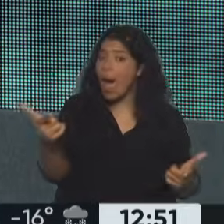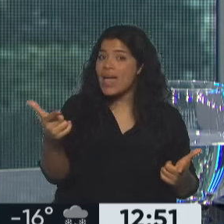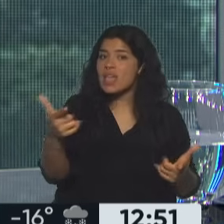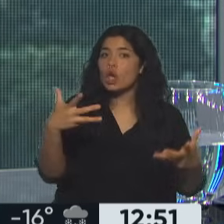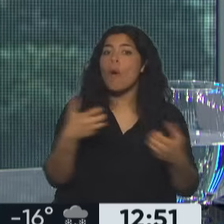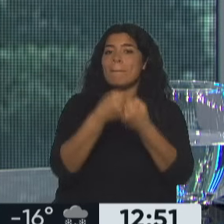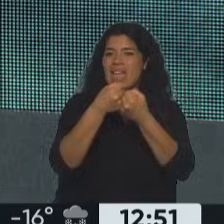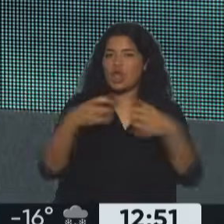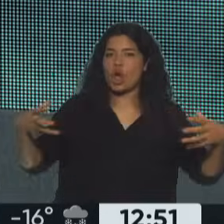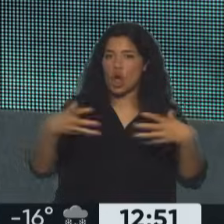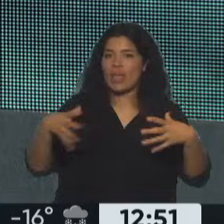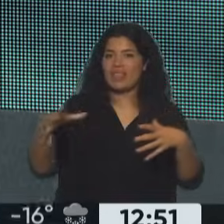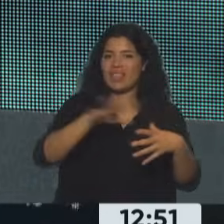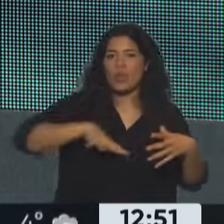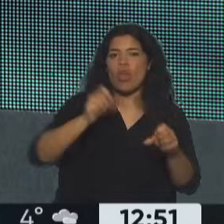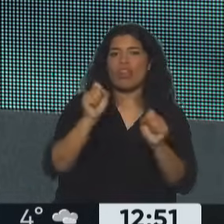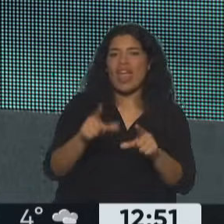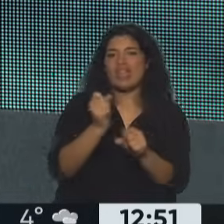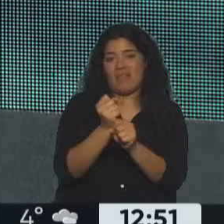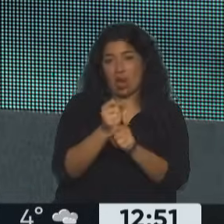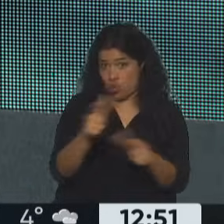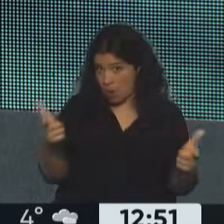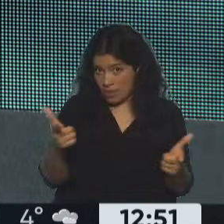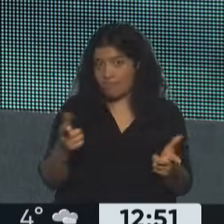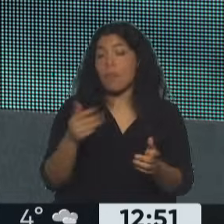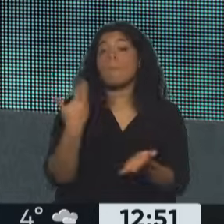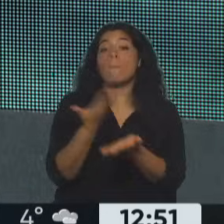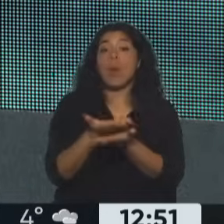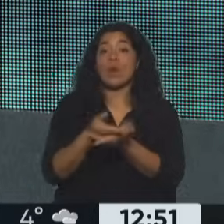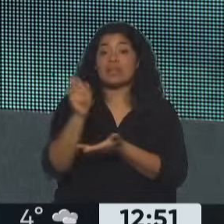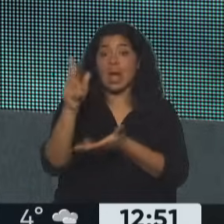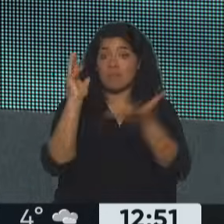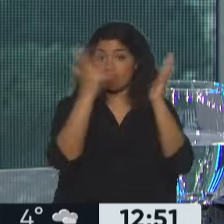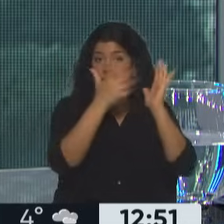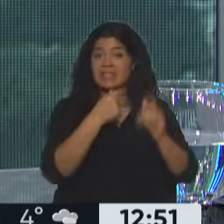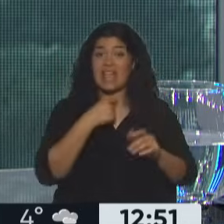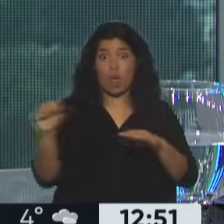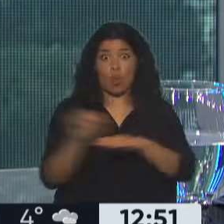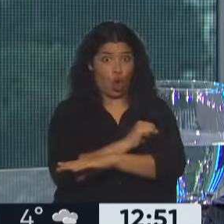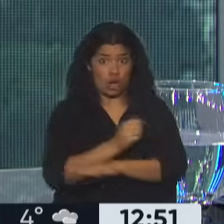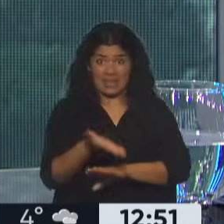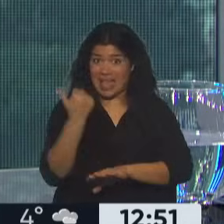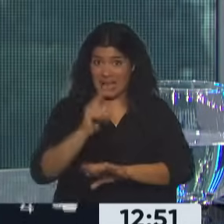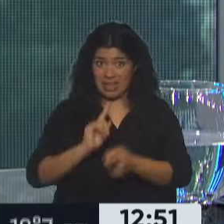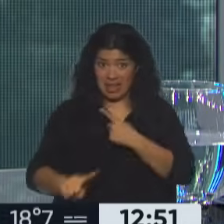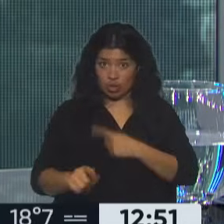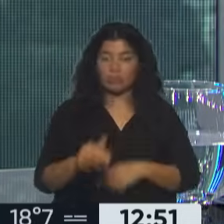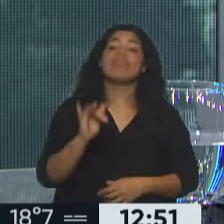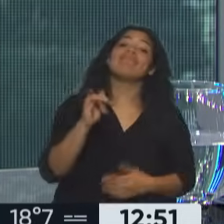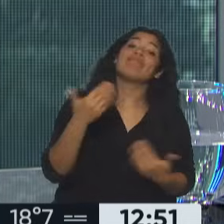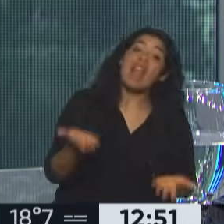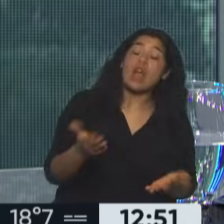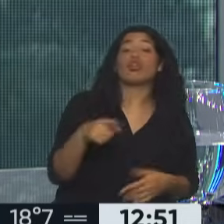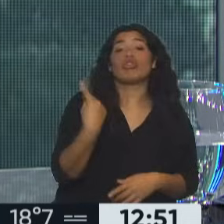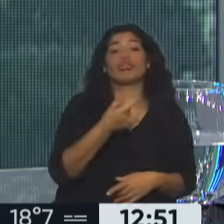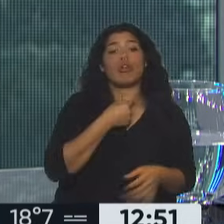otros gremios y precisamente una de las propuestas de la libertad avanza es barrer con los convenios colectivos claro eso es lo que le explica la trama explicar a los compañeros